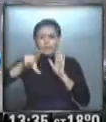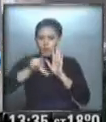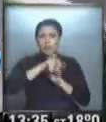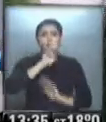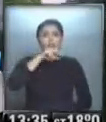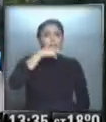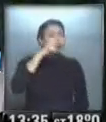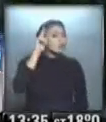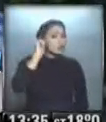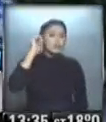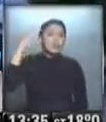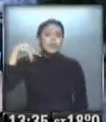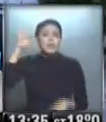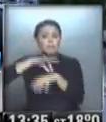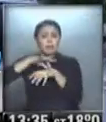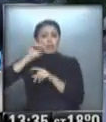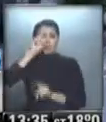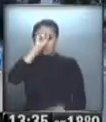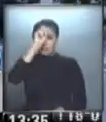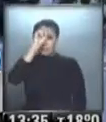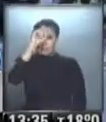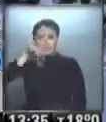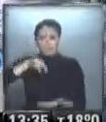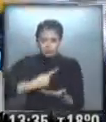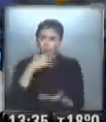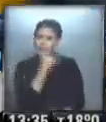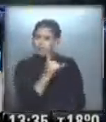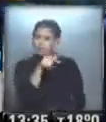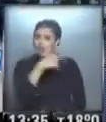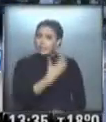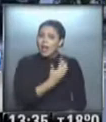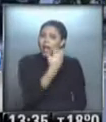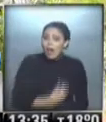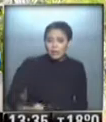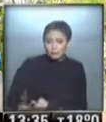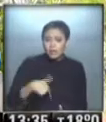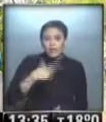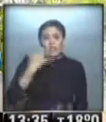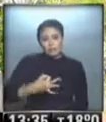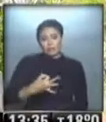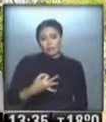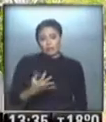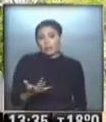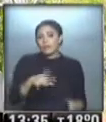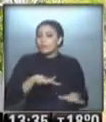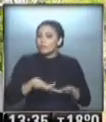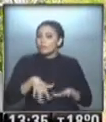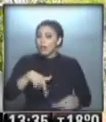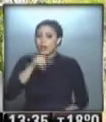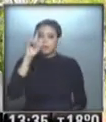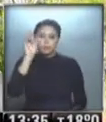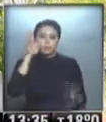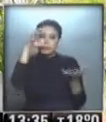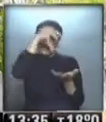28 años que fue denunciada por médicos del hospital fernández de la capital federal con un aborto en curso es una práctica que la fundación para el